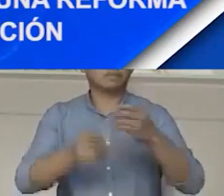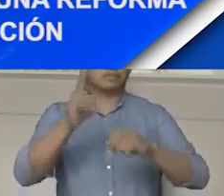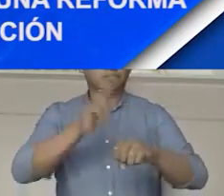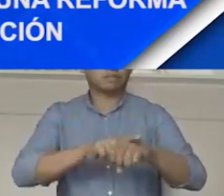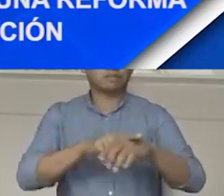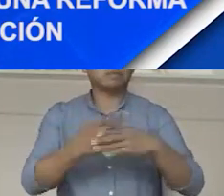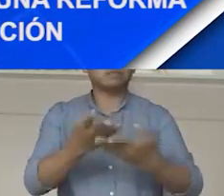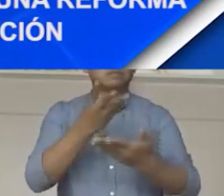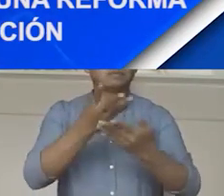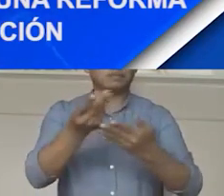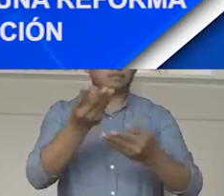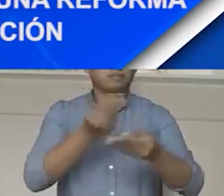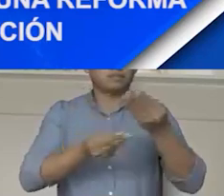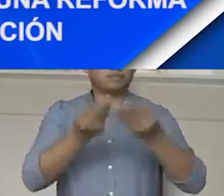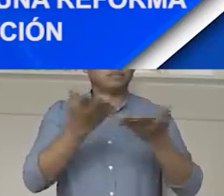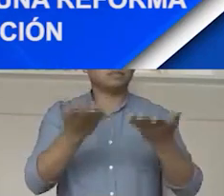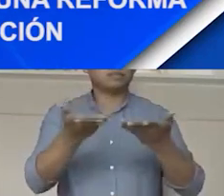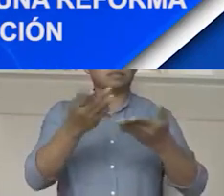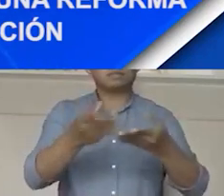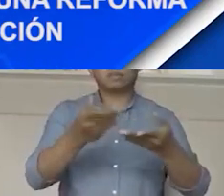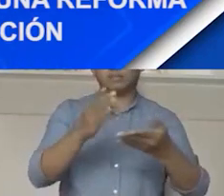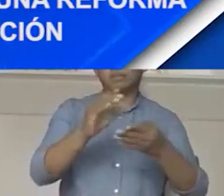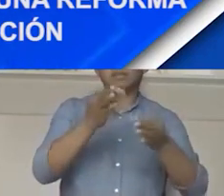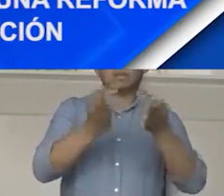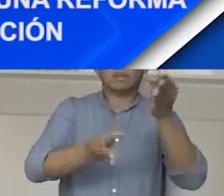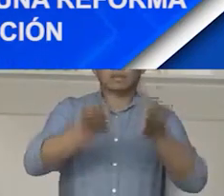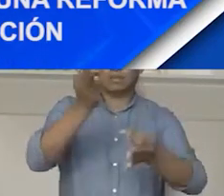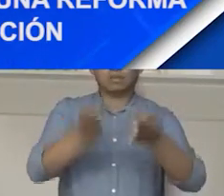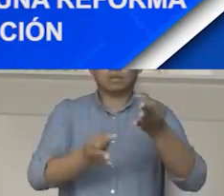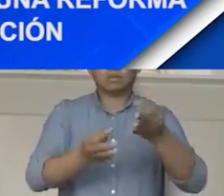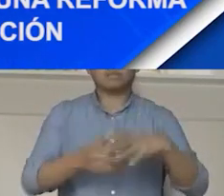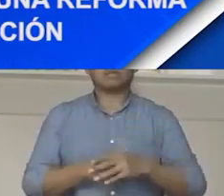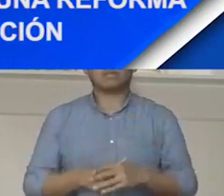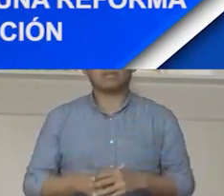Administración y Carrera Judicial del Poder Judicial